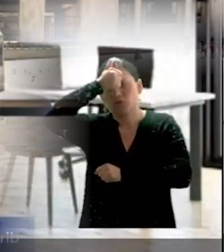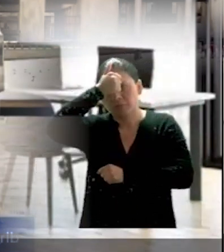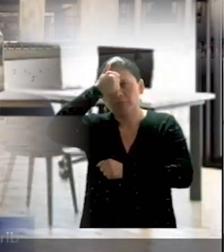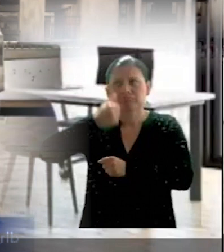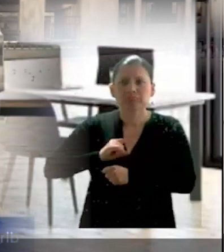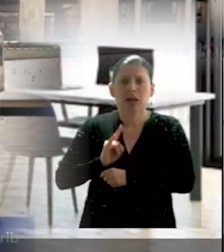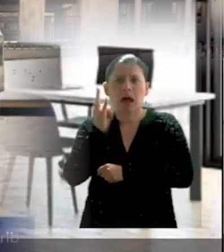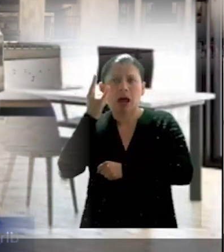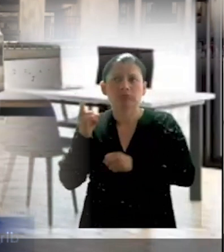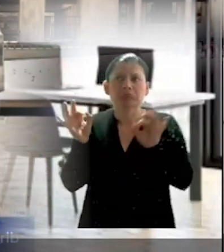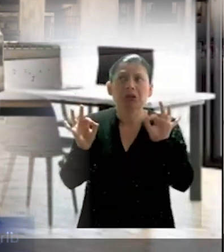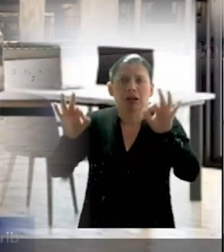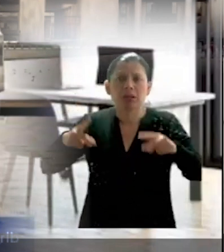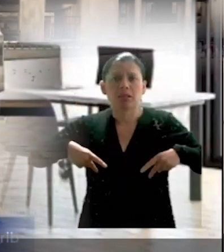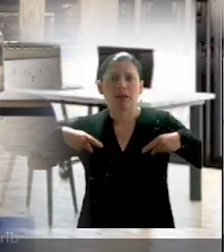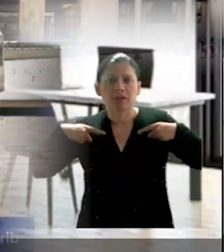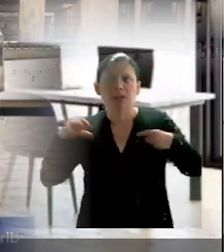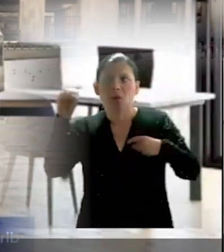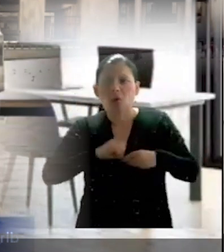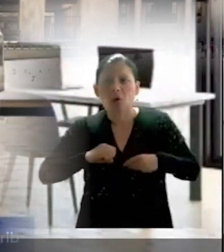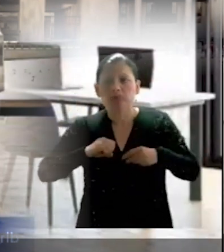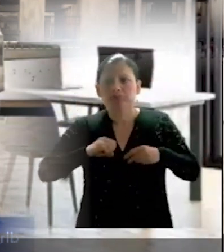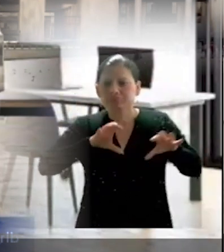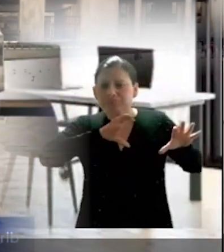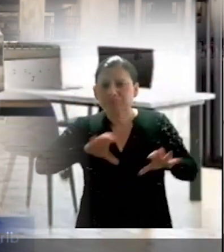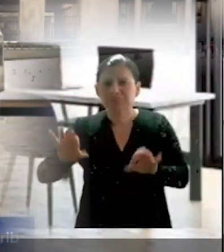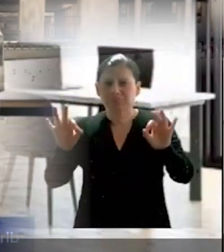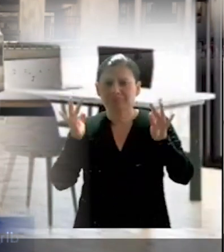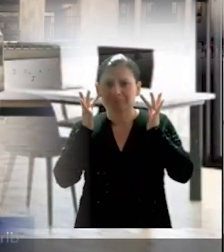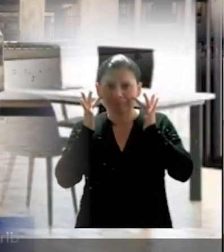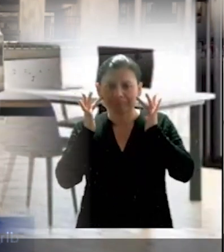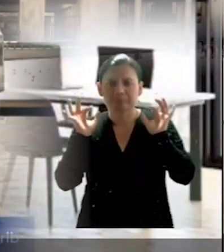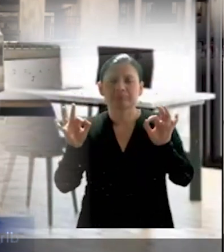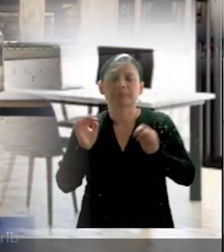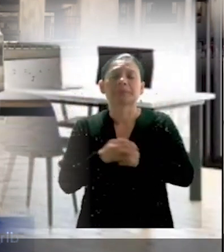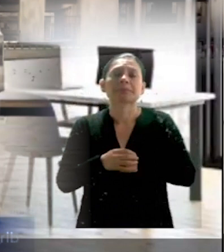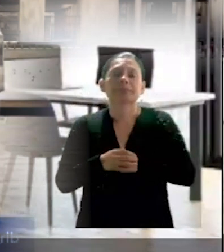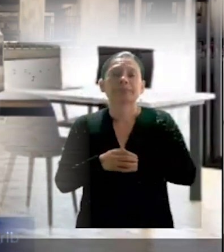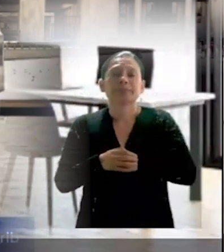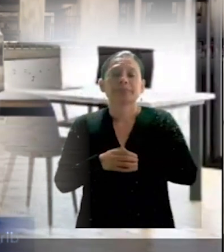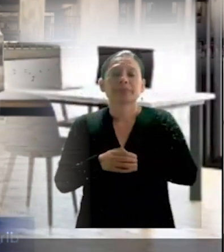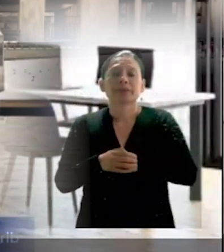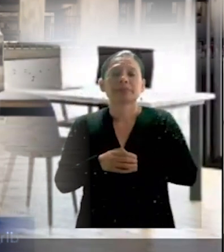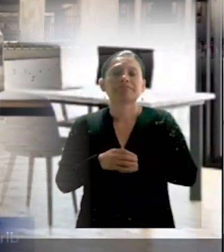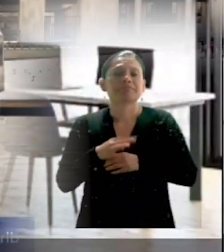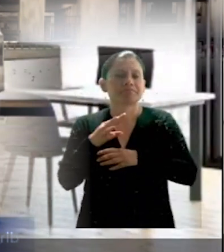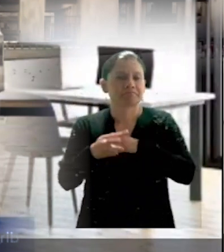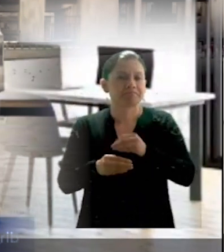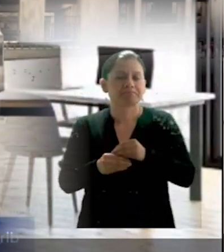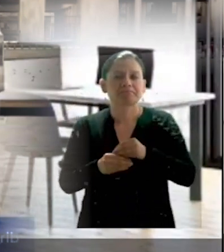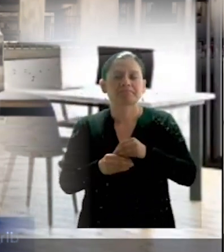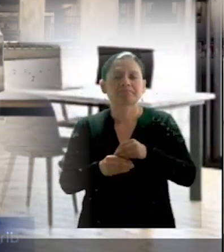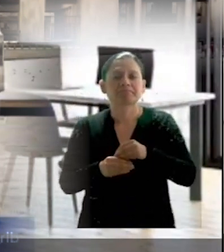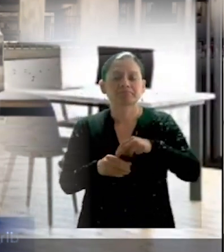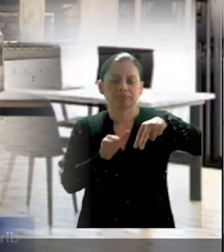vida en condiciones dignas, ciertamente, como guía esencial. Igualmente, la facilidad de la acción de tutela